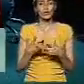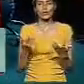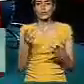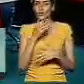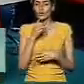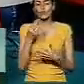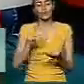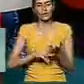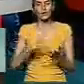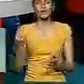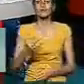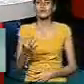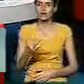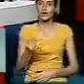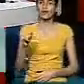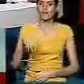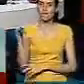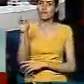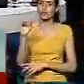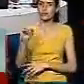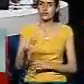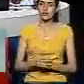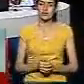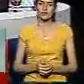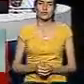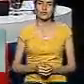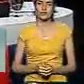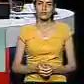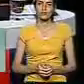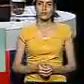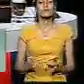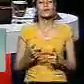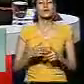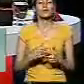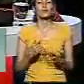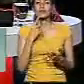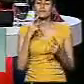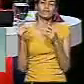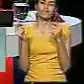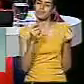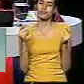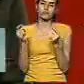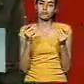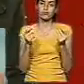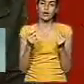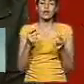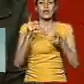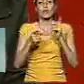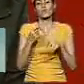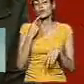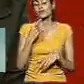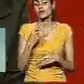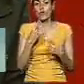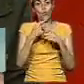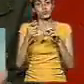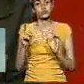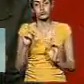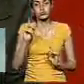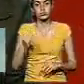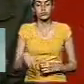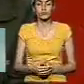de una realidad en Venezuela. Ahora, eso está para el debate. Ahora, hay quienes argumentan otras cosas,